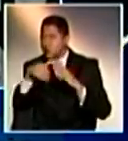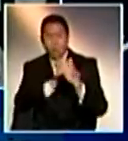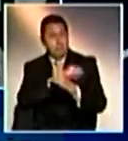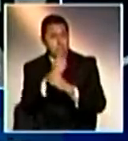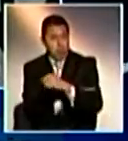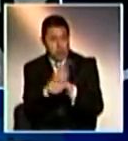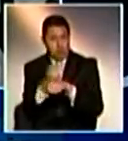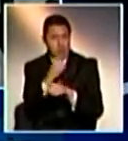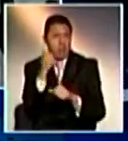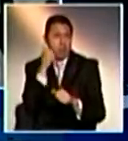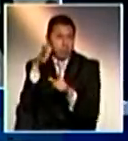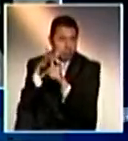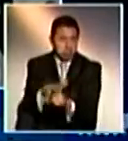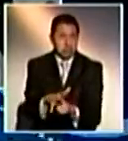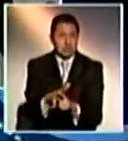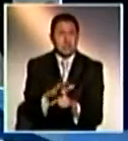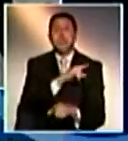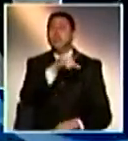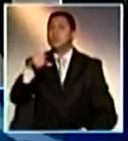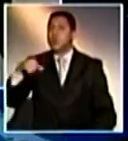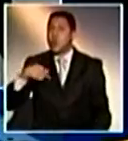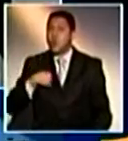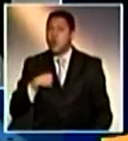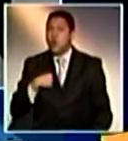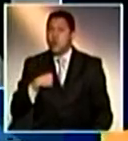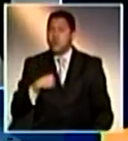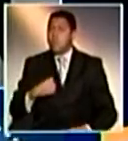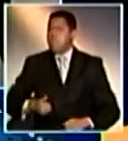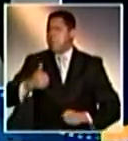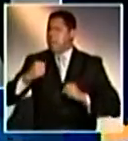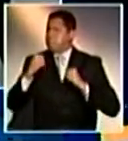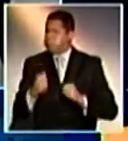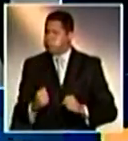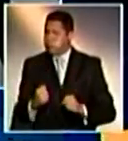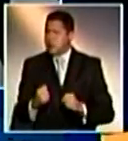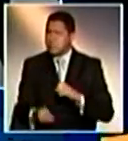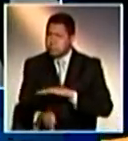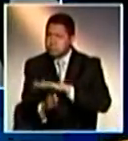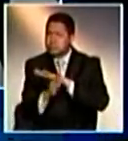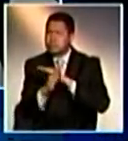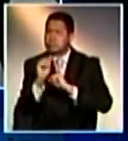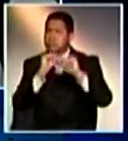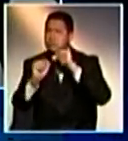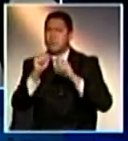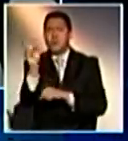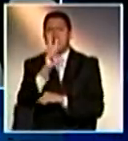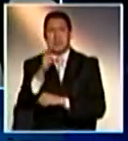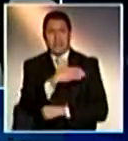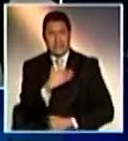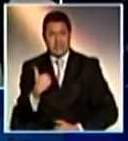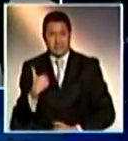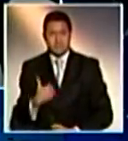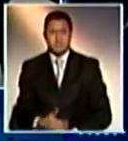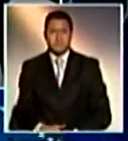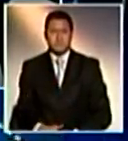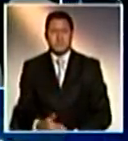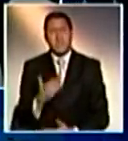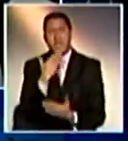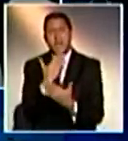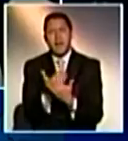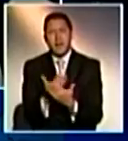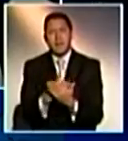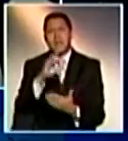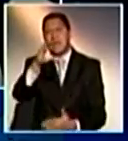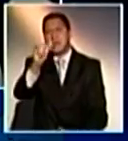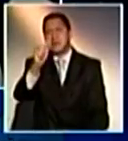poderes del Estado para atropellar. Así que nosotros nos llena esto de mayor convicción para seguir luchando por esa Venezuela que queremos. Le agradecemos las palabras